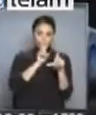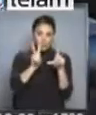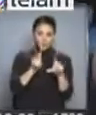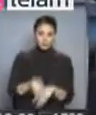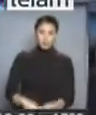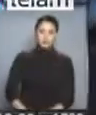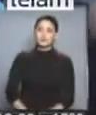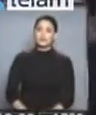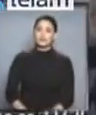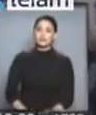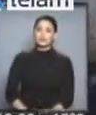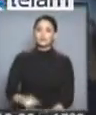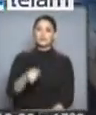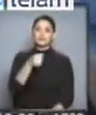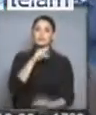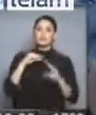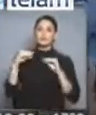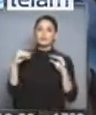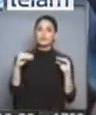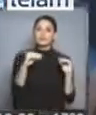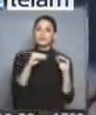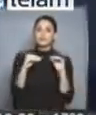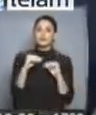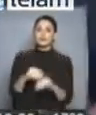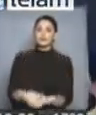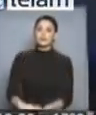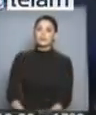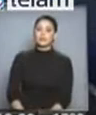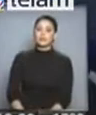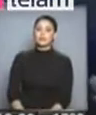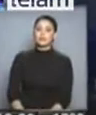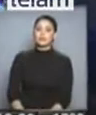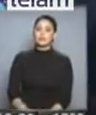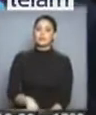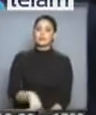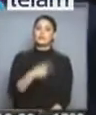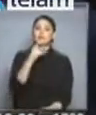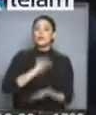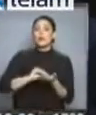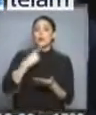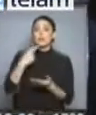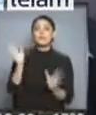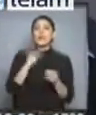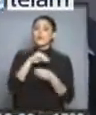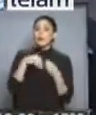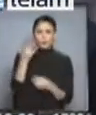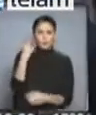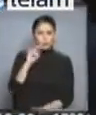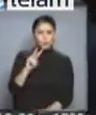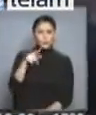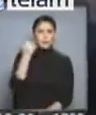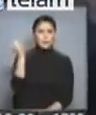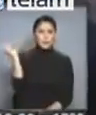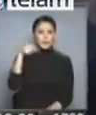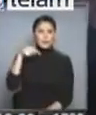falta hacer una conjetura al respecto. ¿La familia está tranquila o con que sean citados? ¿O les molesta? Mirá, la familia, habrás visto que vino Juan